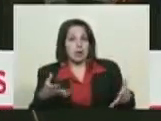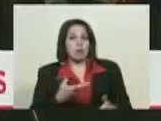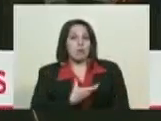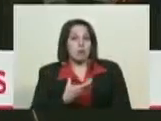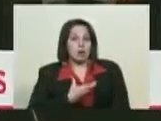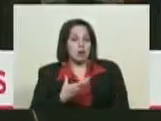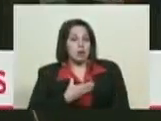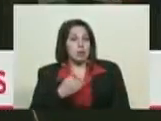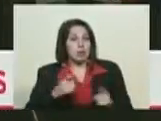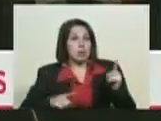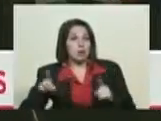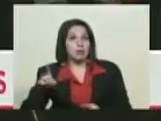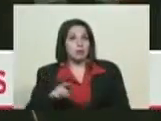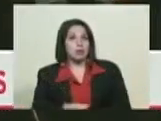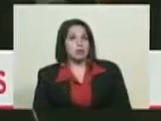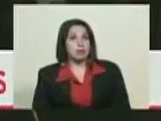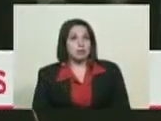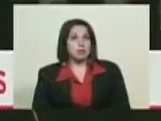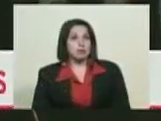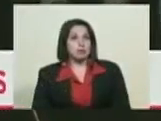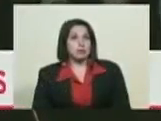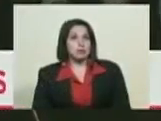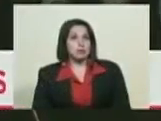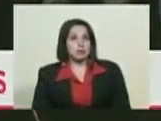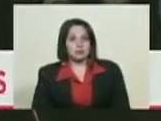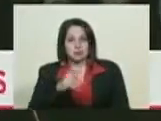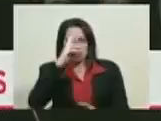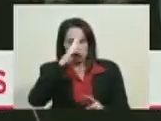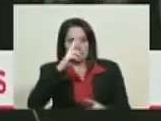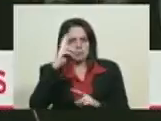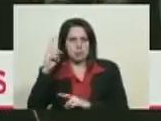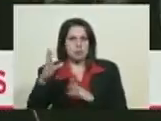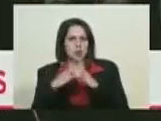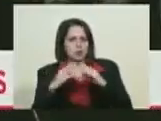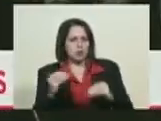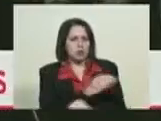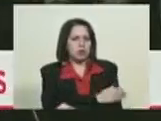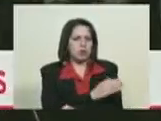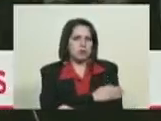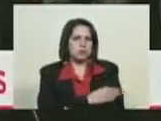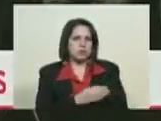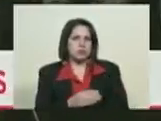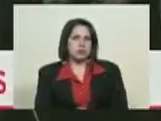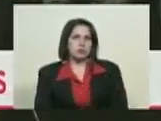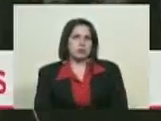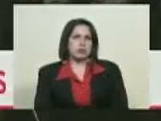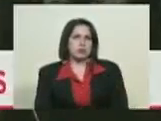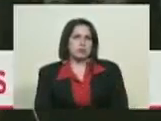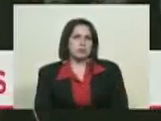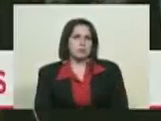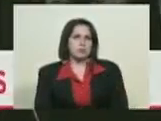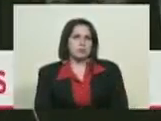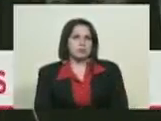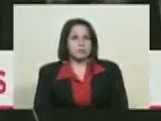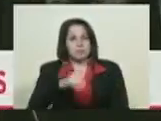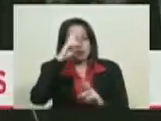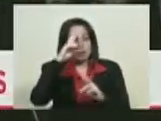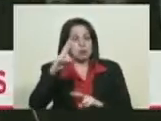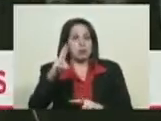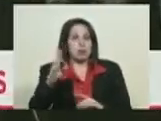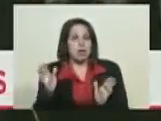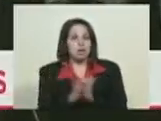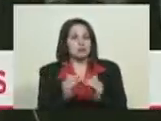sus estados. Mi respeto, gobernadores y gobernadoras de la oposición. Claro, en Anzoátegui